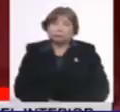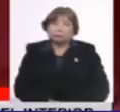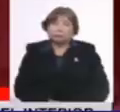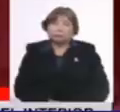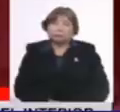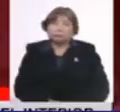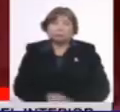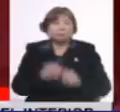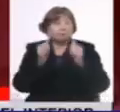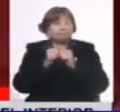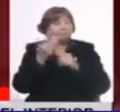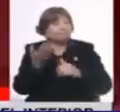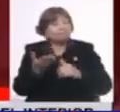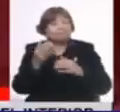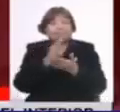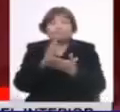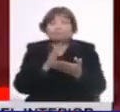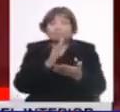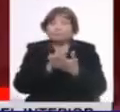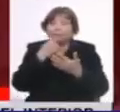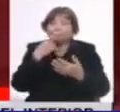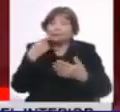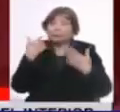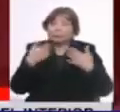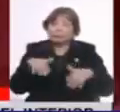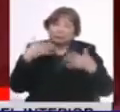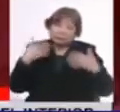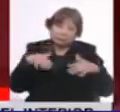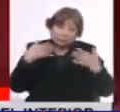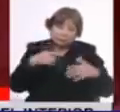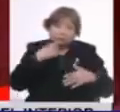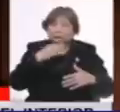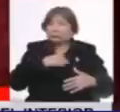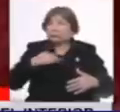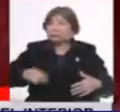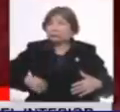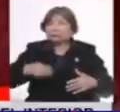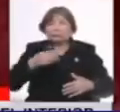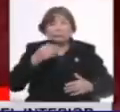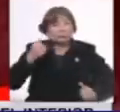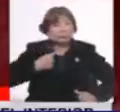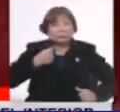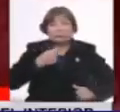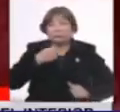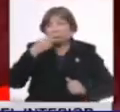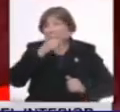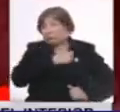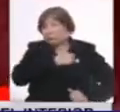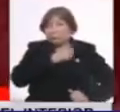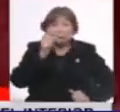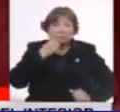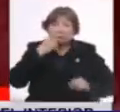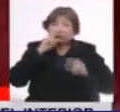Como el problema es sumamente grave y el ministro del Interior no